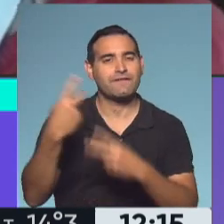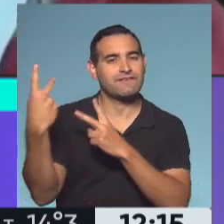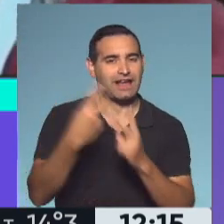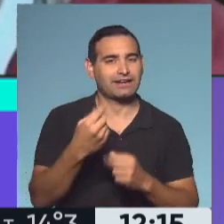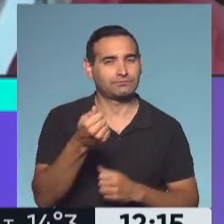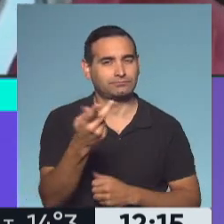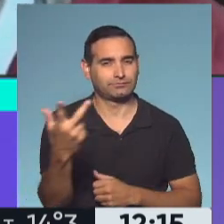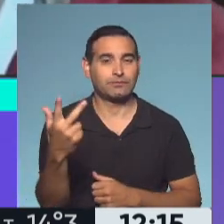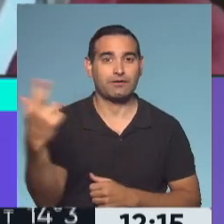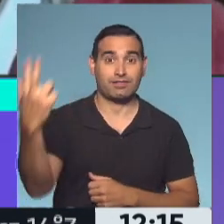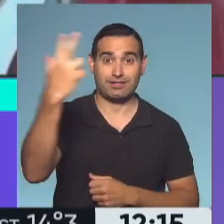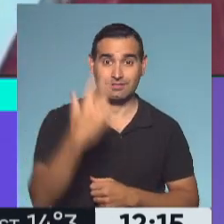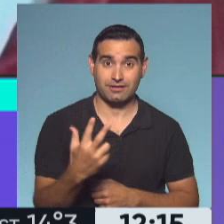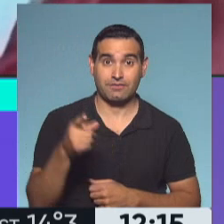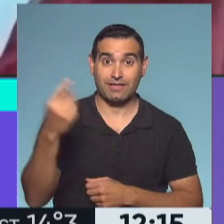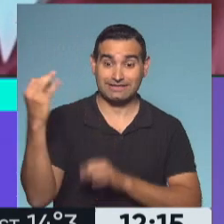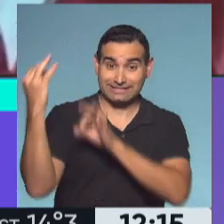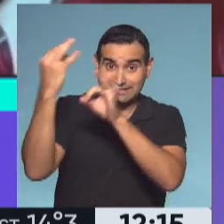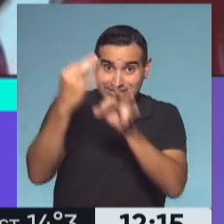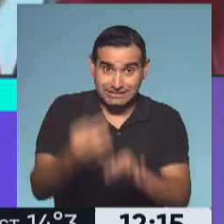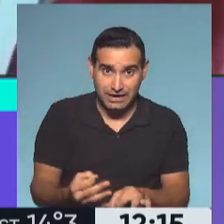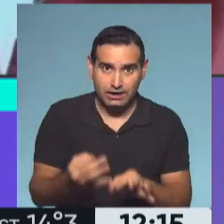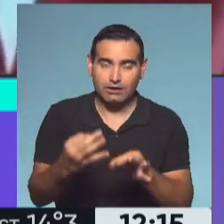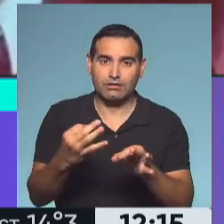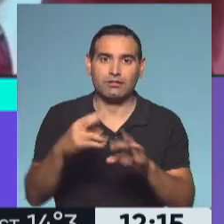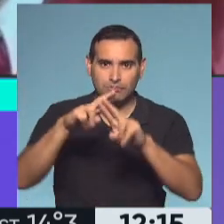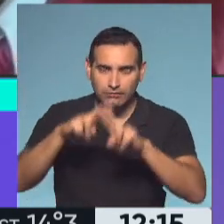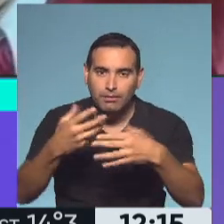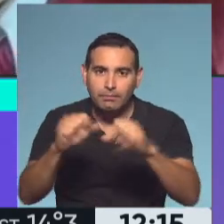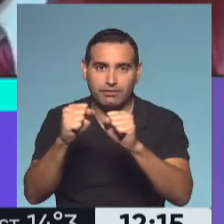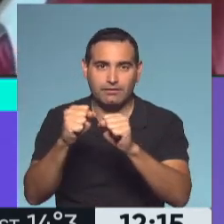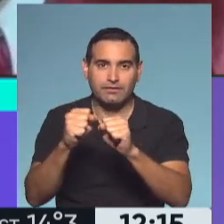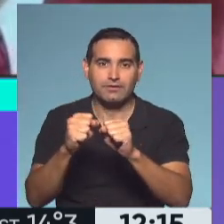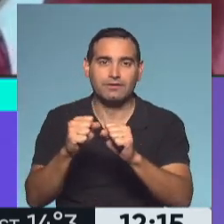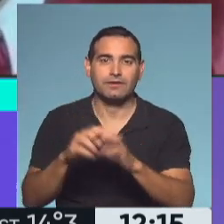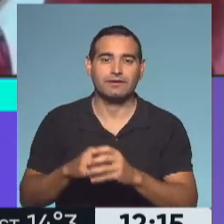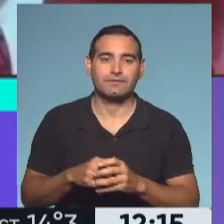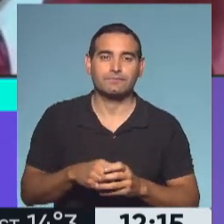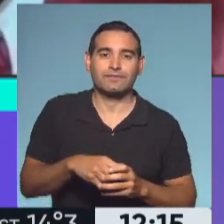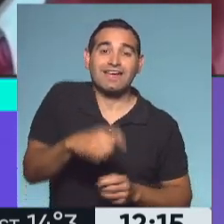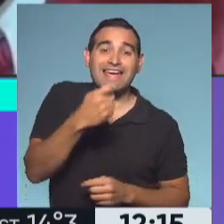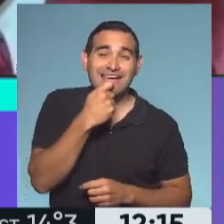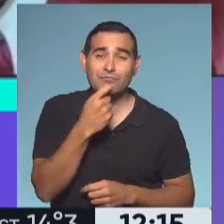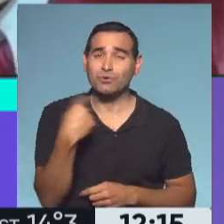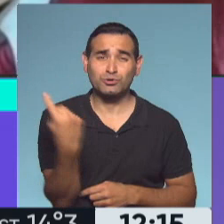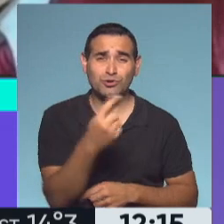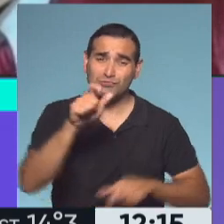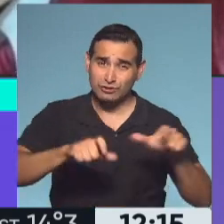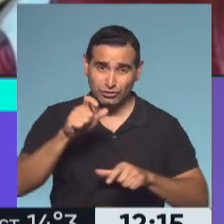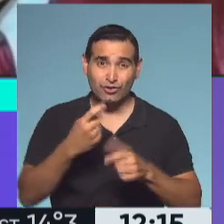y se detectó a la entrada. Queda por, digamos, si todo el mundo hubiese cumplido con el aislamiento que